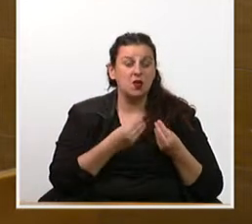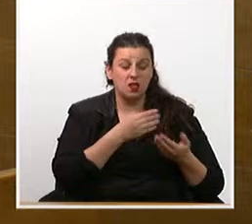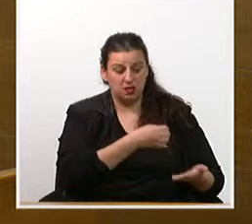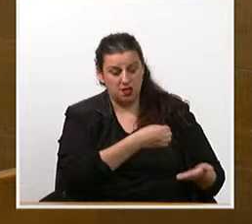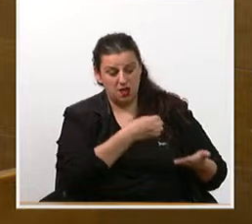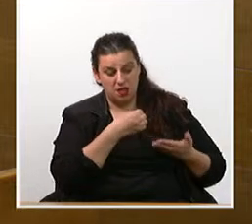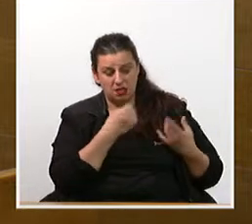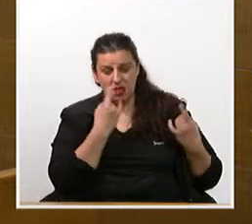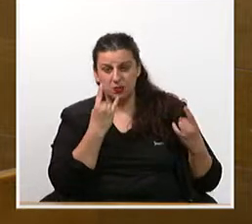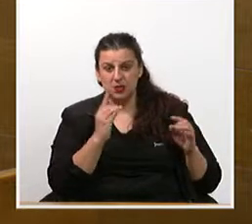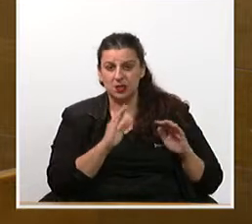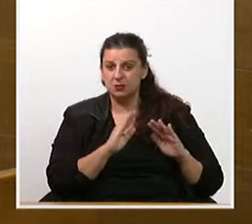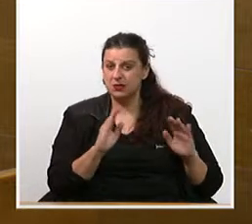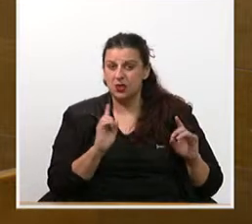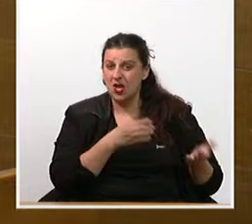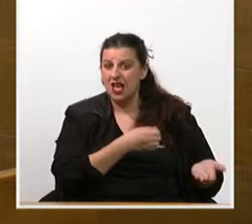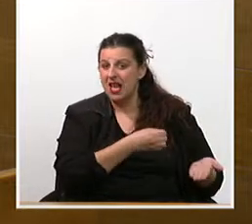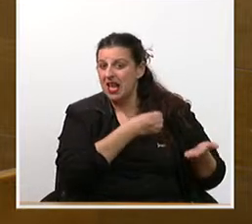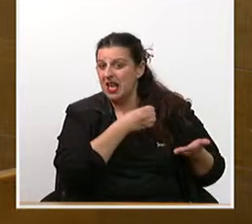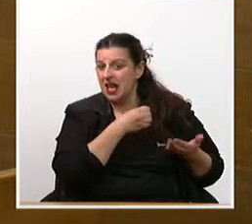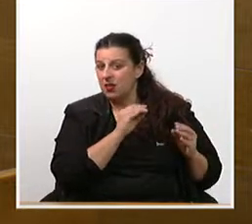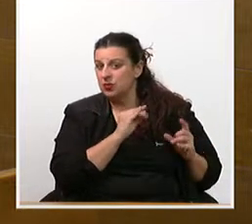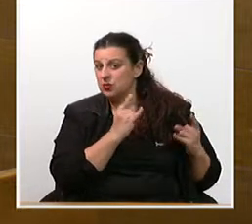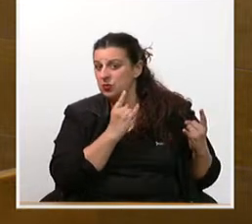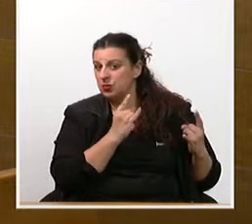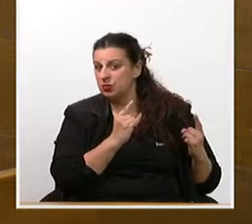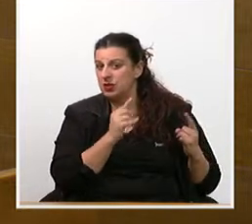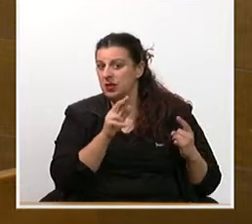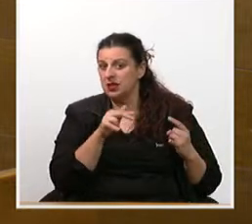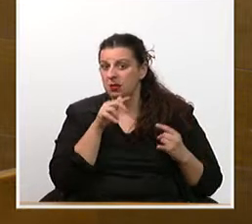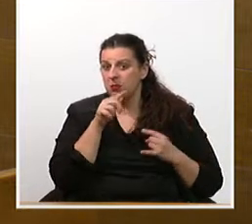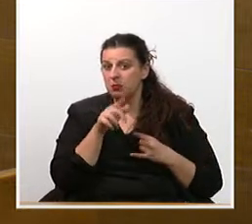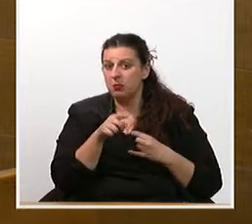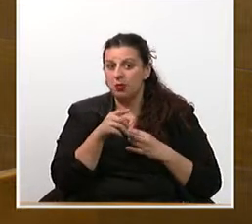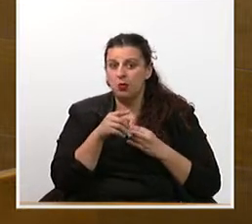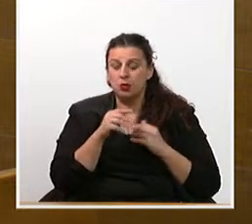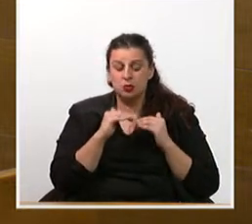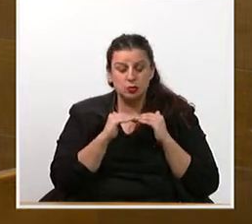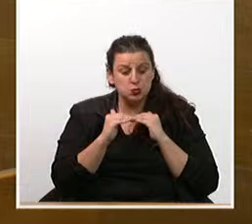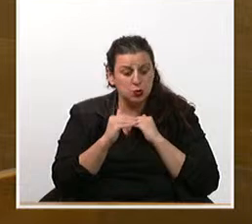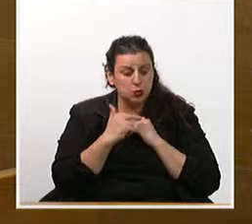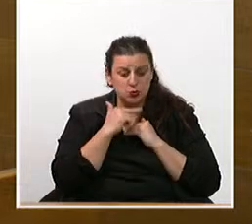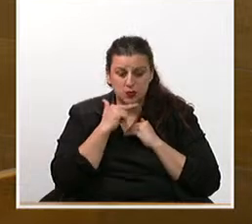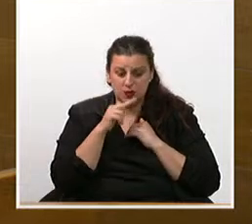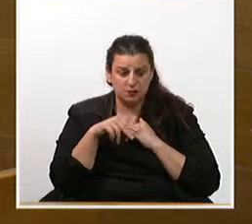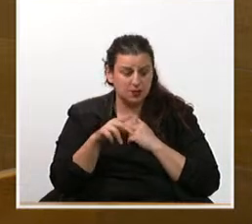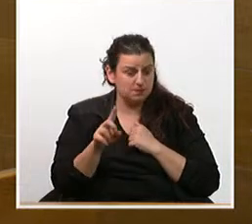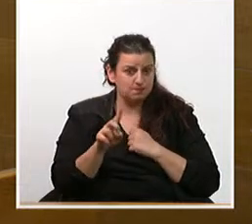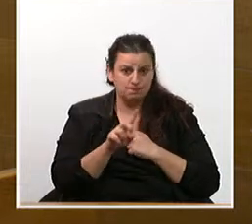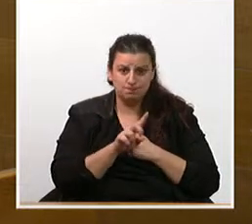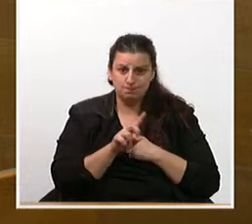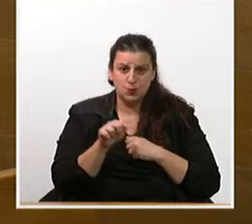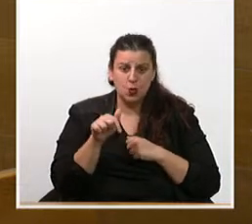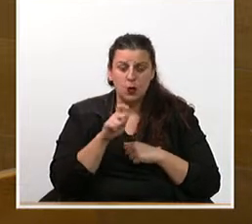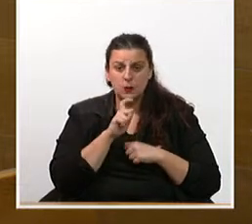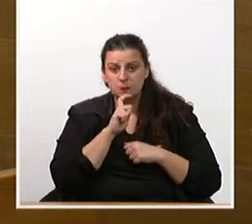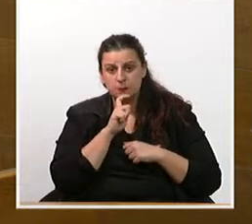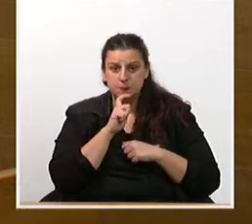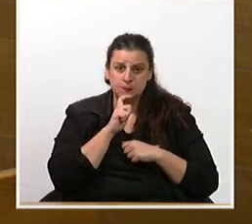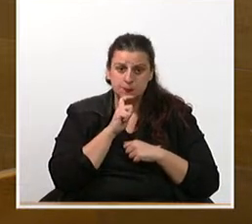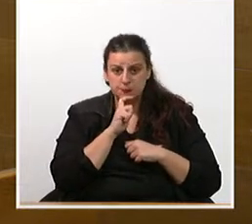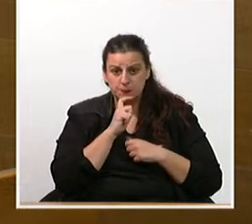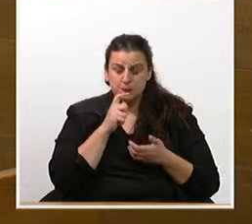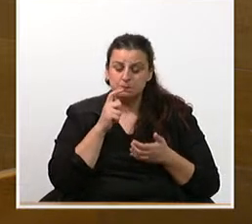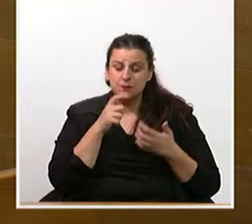botánico un legado que también se caracterizó Por no dejar un suelo suficiente que hoy dificulta el aumento del peso